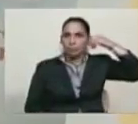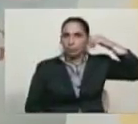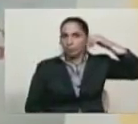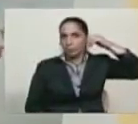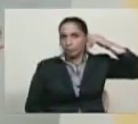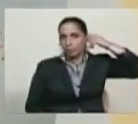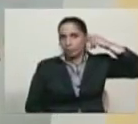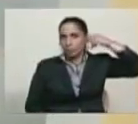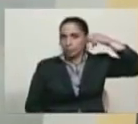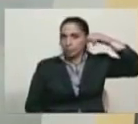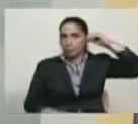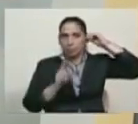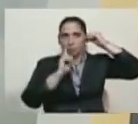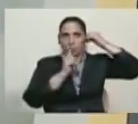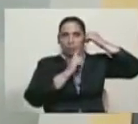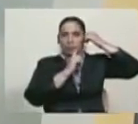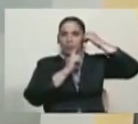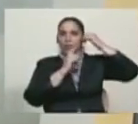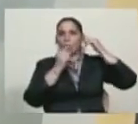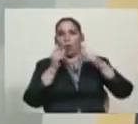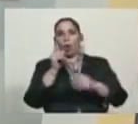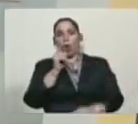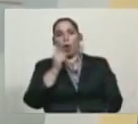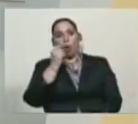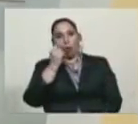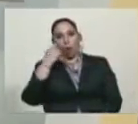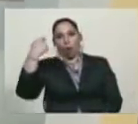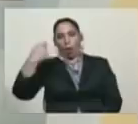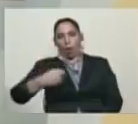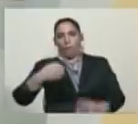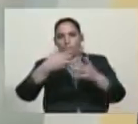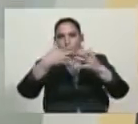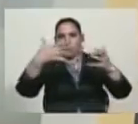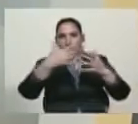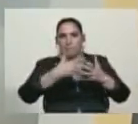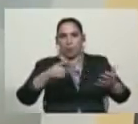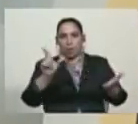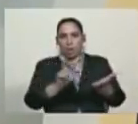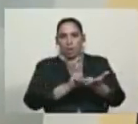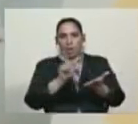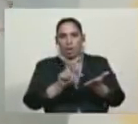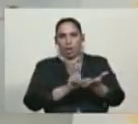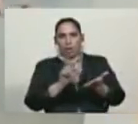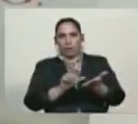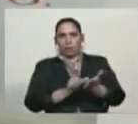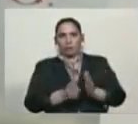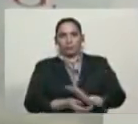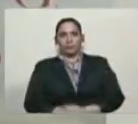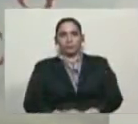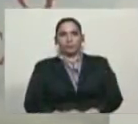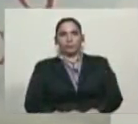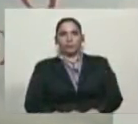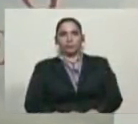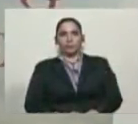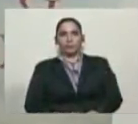mackay se pronuncia así andrew mackay andrés maccabi